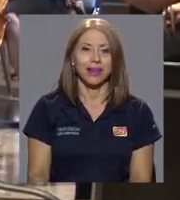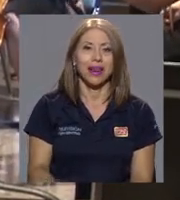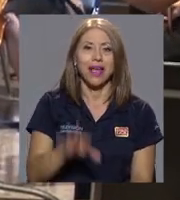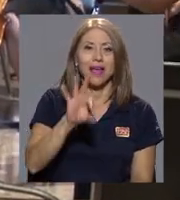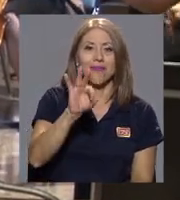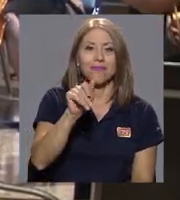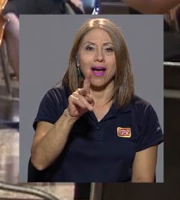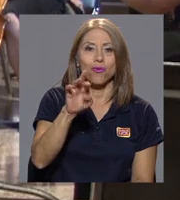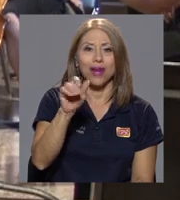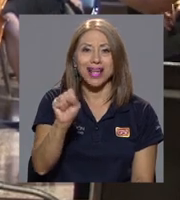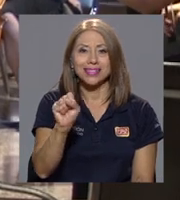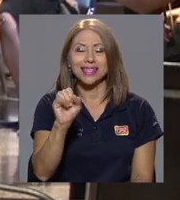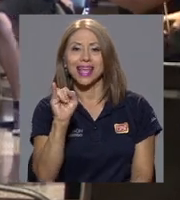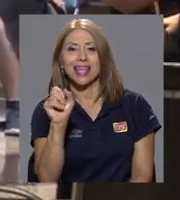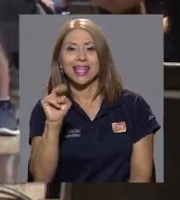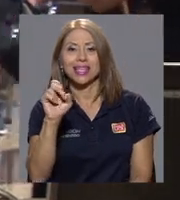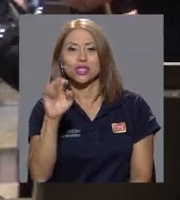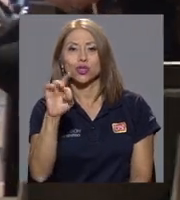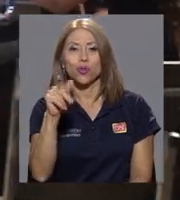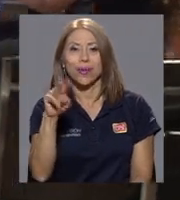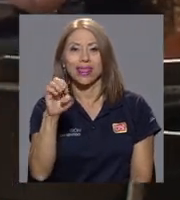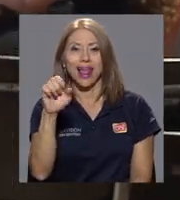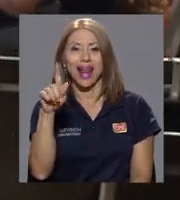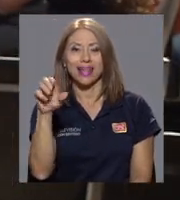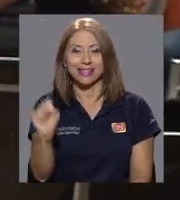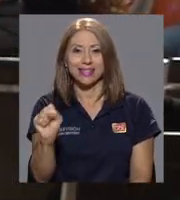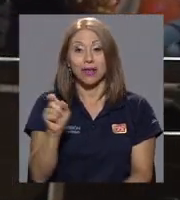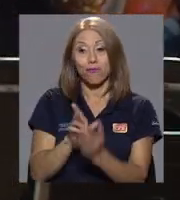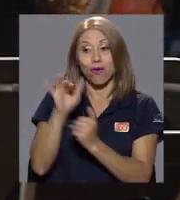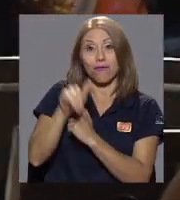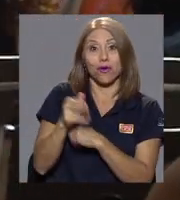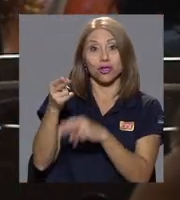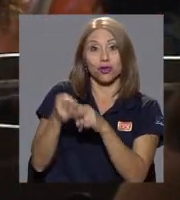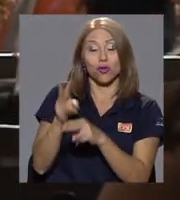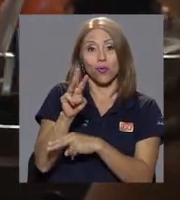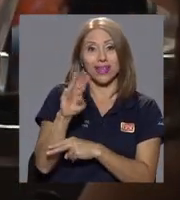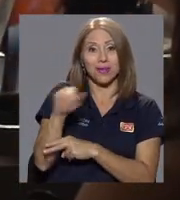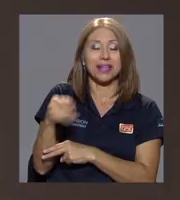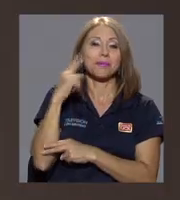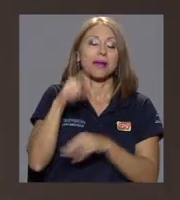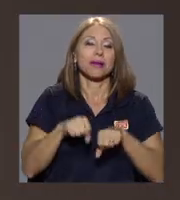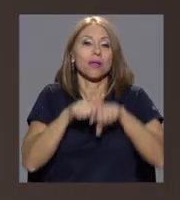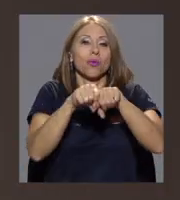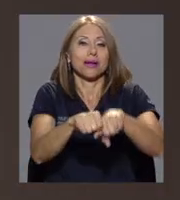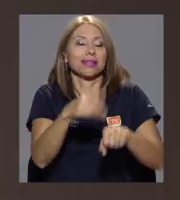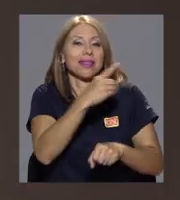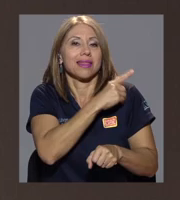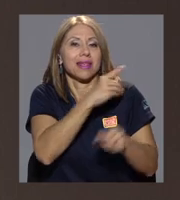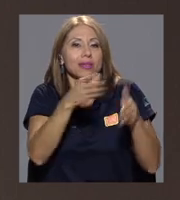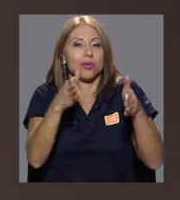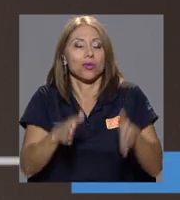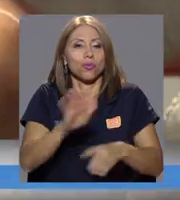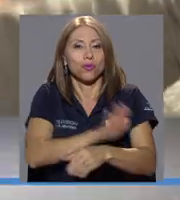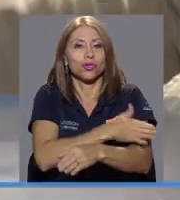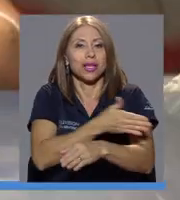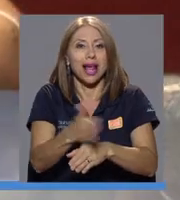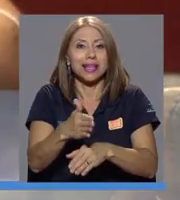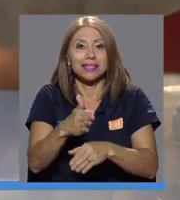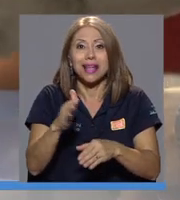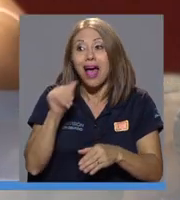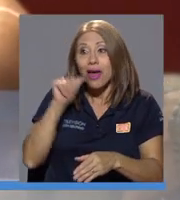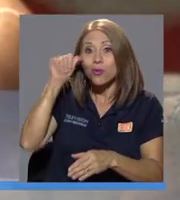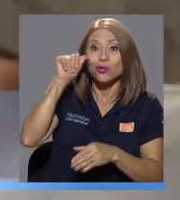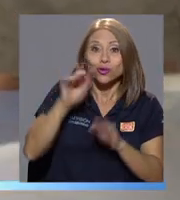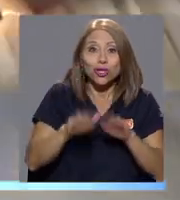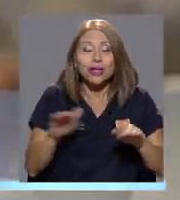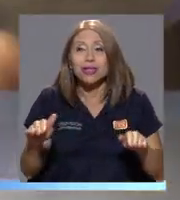Fábulas Instrumentales fue el proyecto creado por Walter Jiménez para graduarse como director musical y que conquistó a adultos y